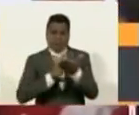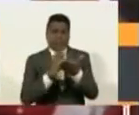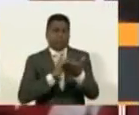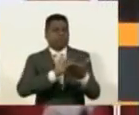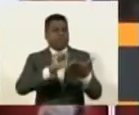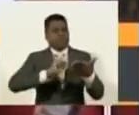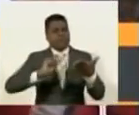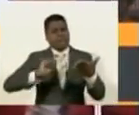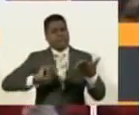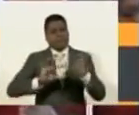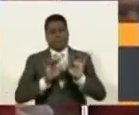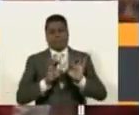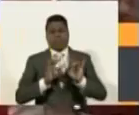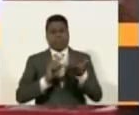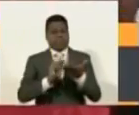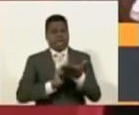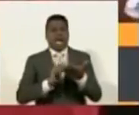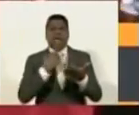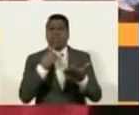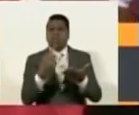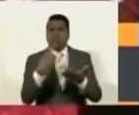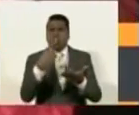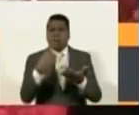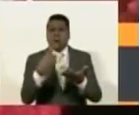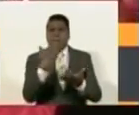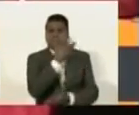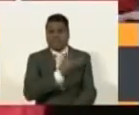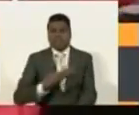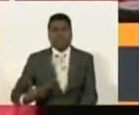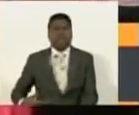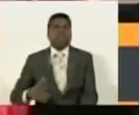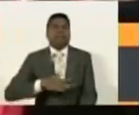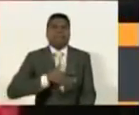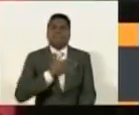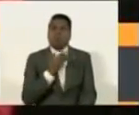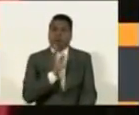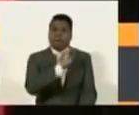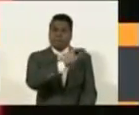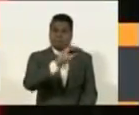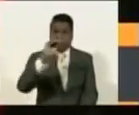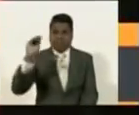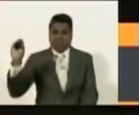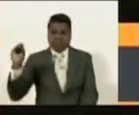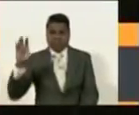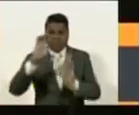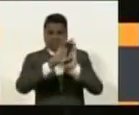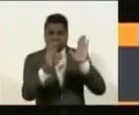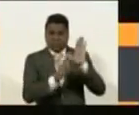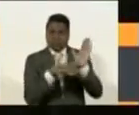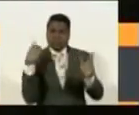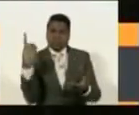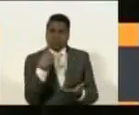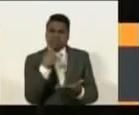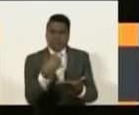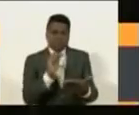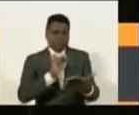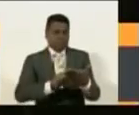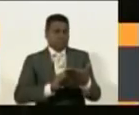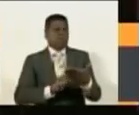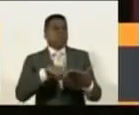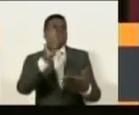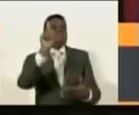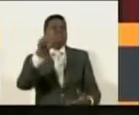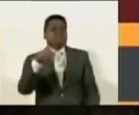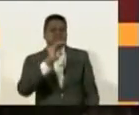donde dice que el presidente puede convocar a una constituyente. Y no solo dice eso, sino que dice